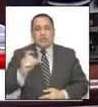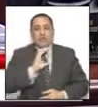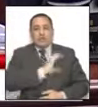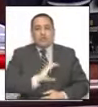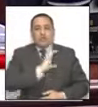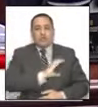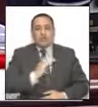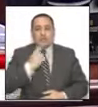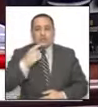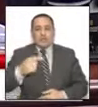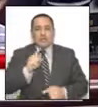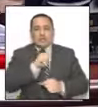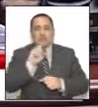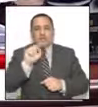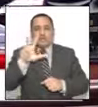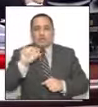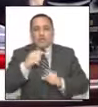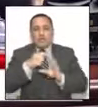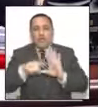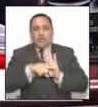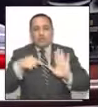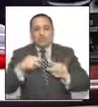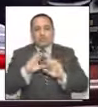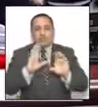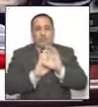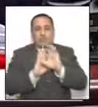del artículo 113 de la Constitución Política del Perú.